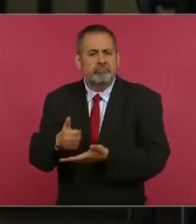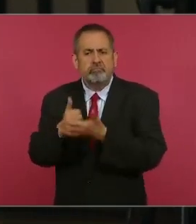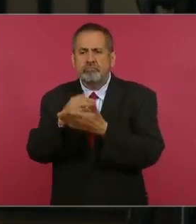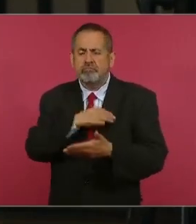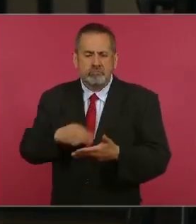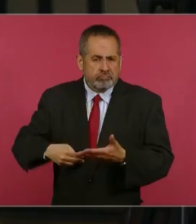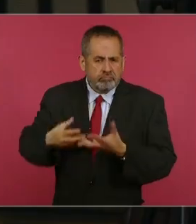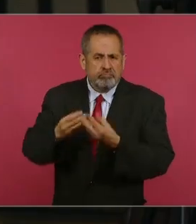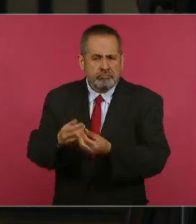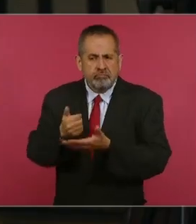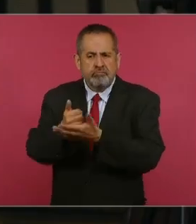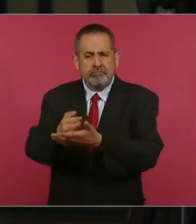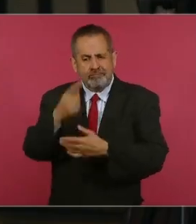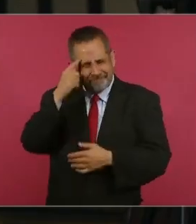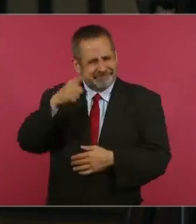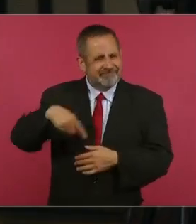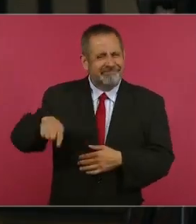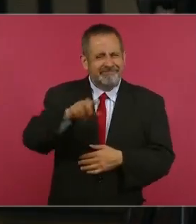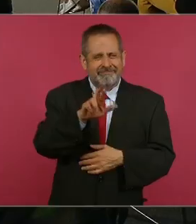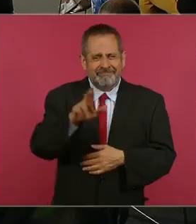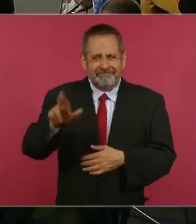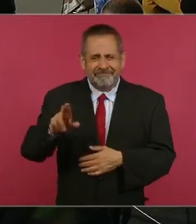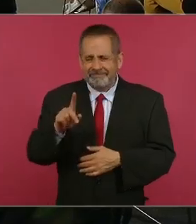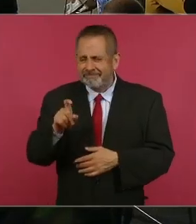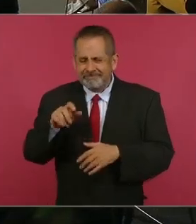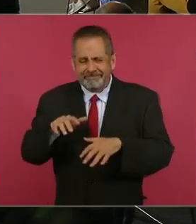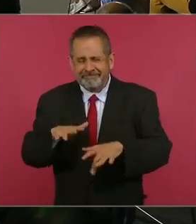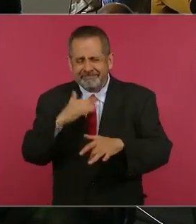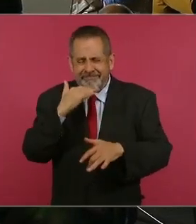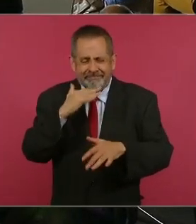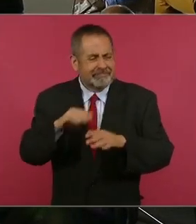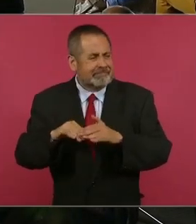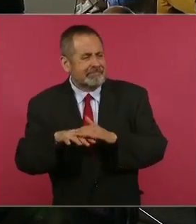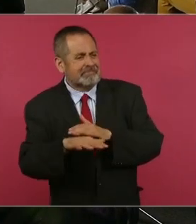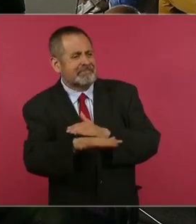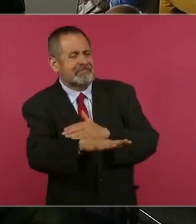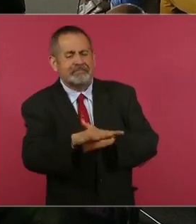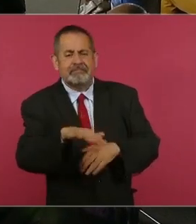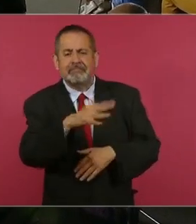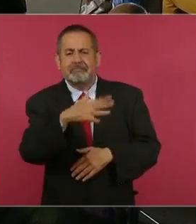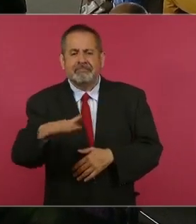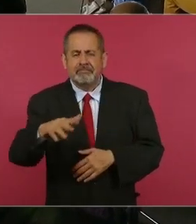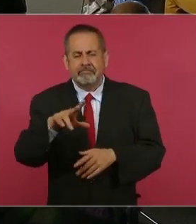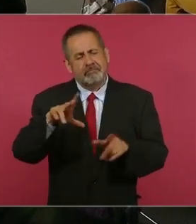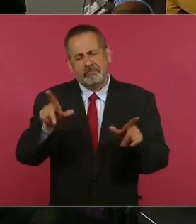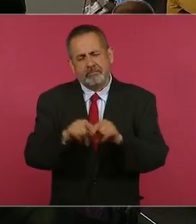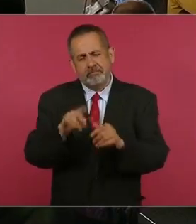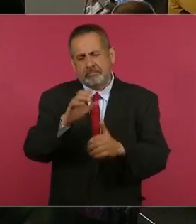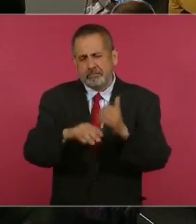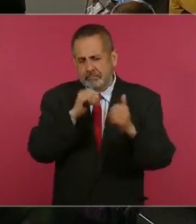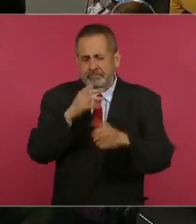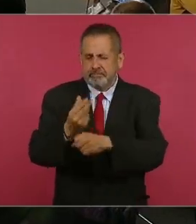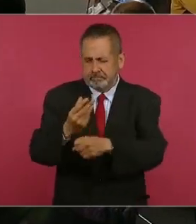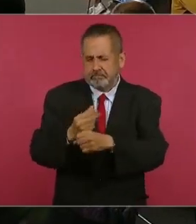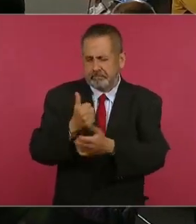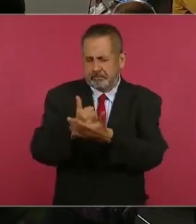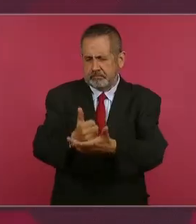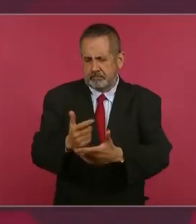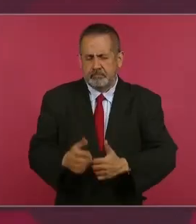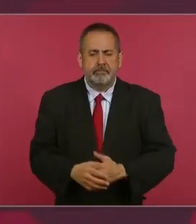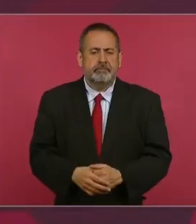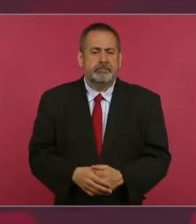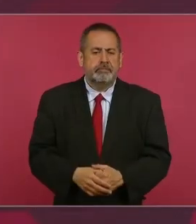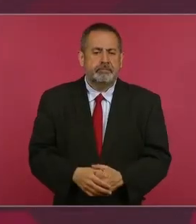municipio a que las aguas negras no sigan llegando al mar de playas de Rosarito. Sería todo de mi parte, señor presidente. Sí, sí, vamos